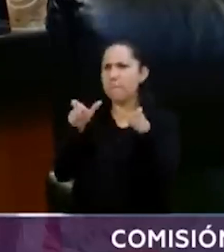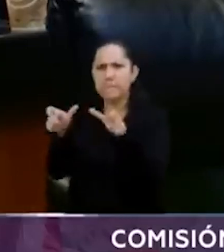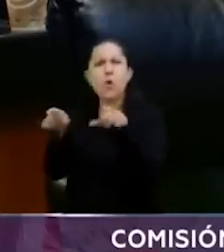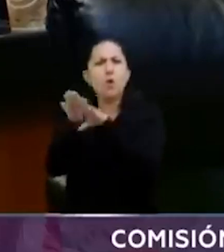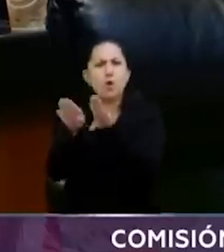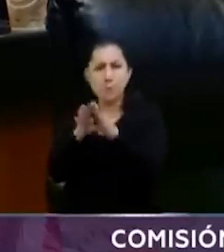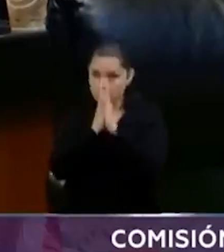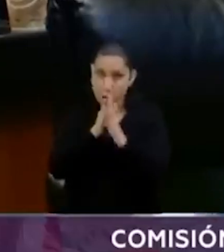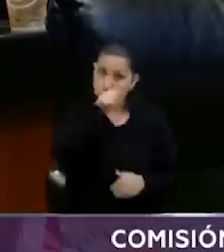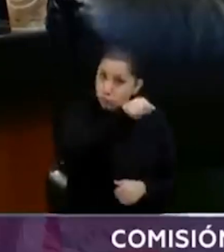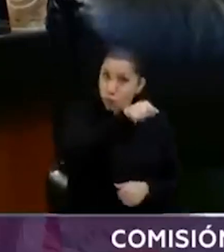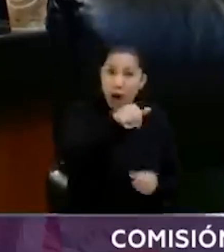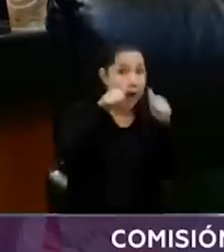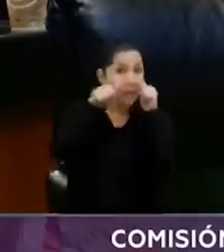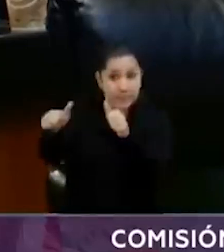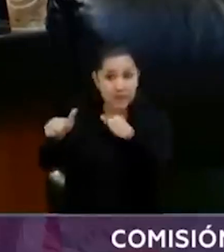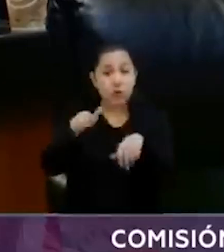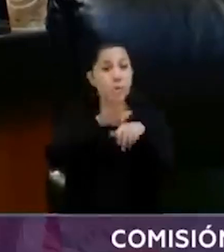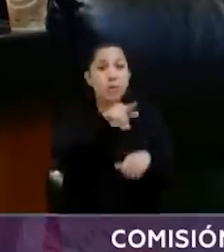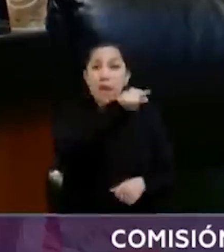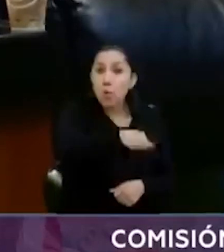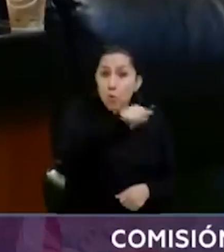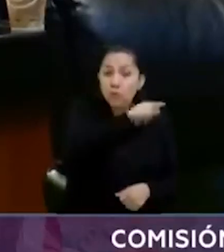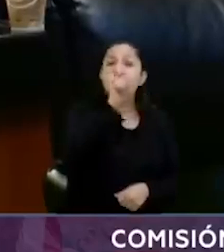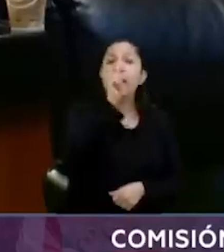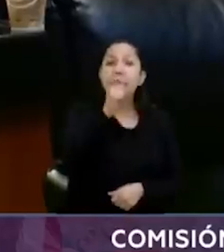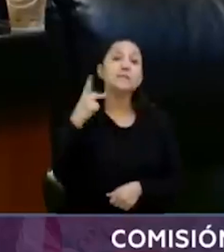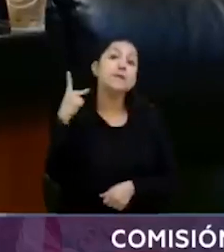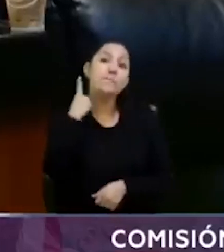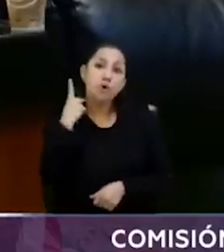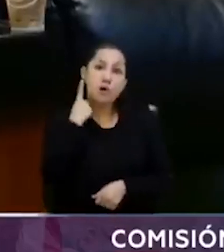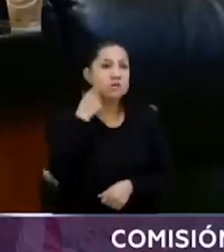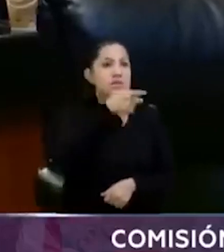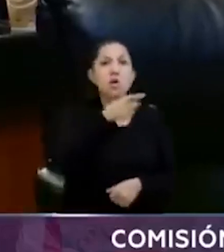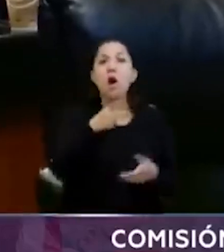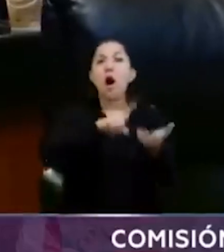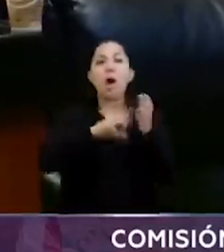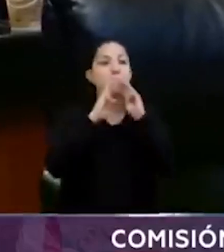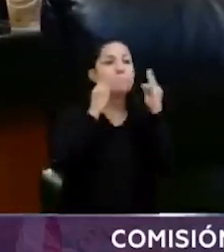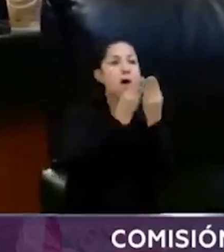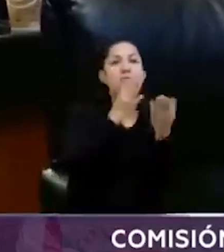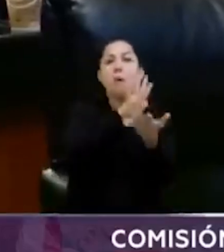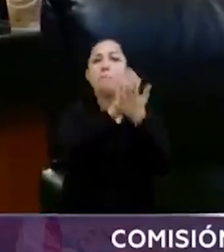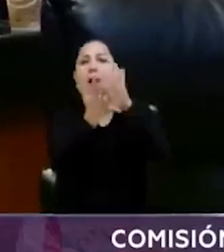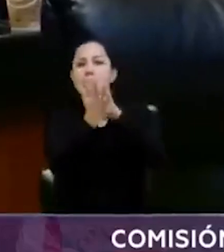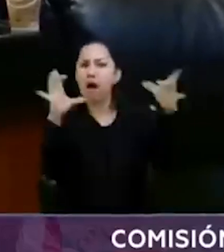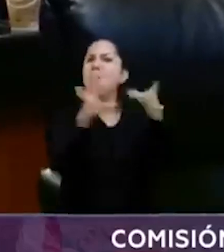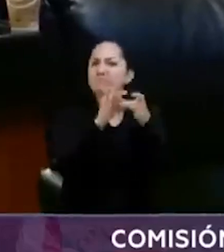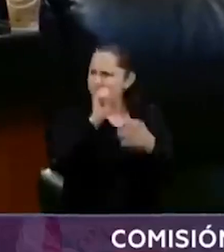ustedes son el brazo político del crimen organizado y su